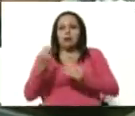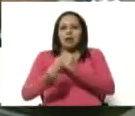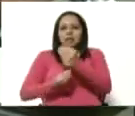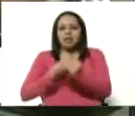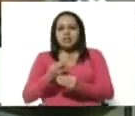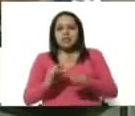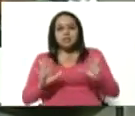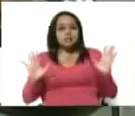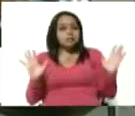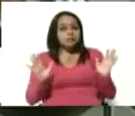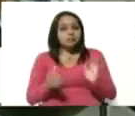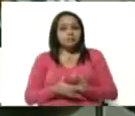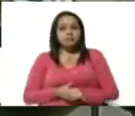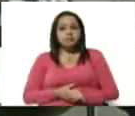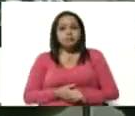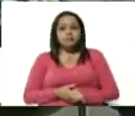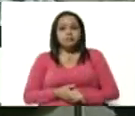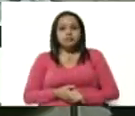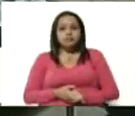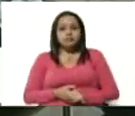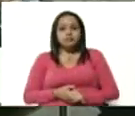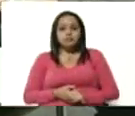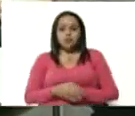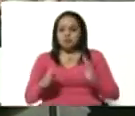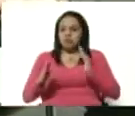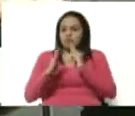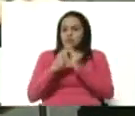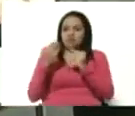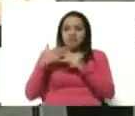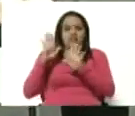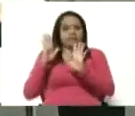su bodrio.